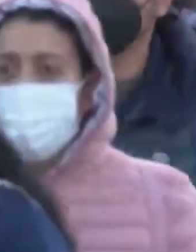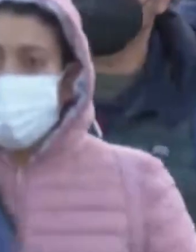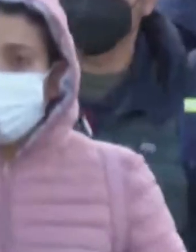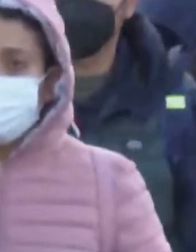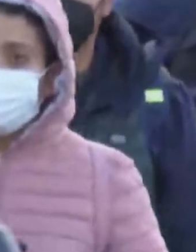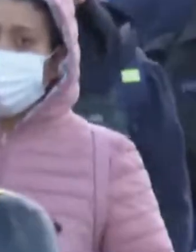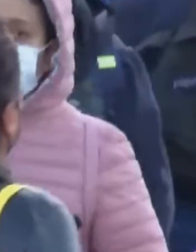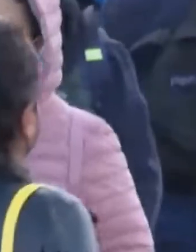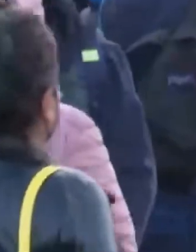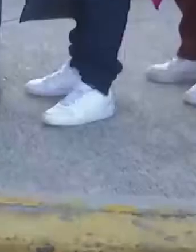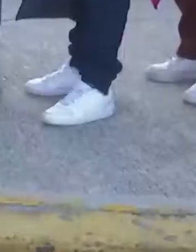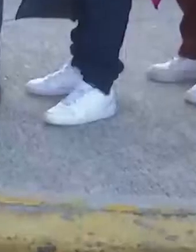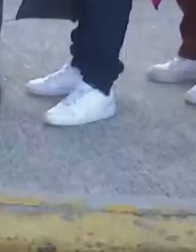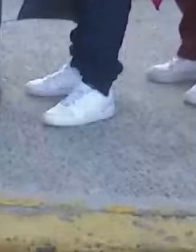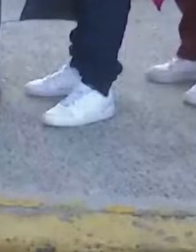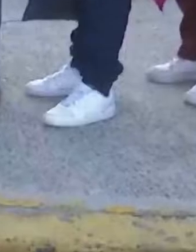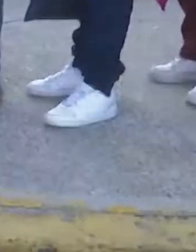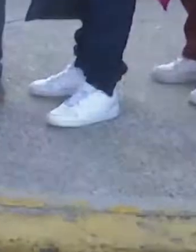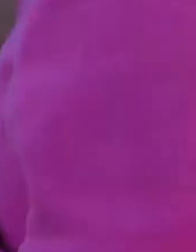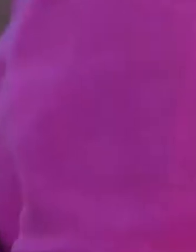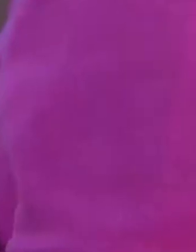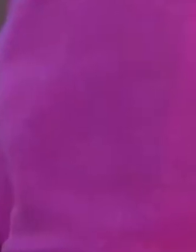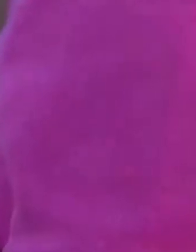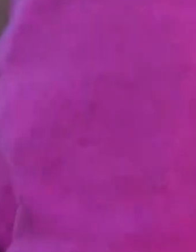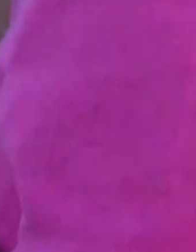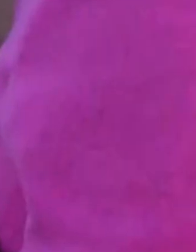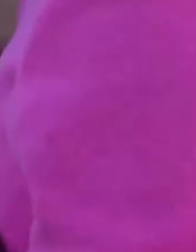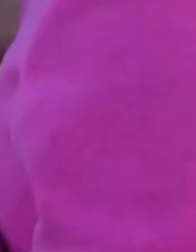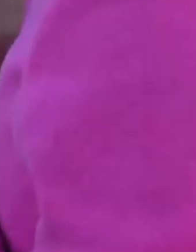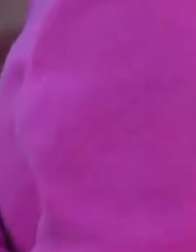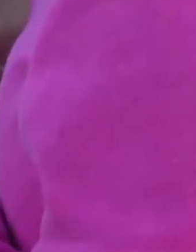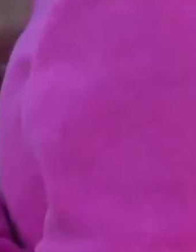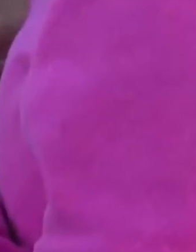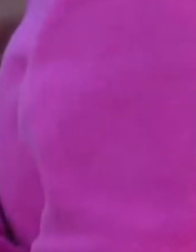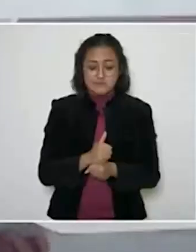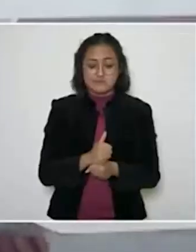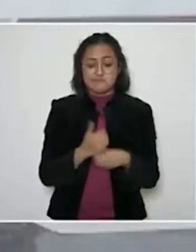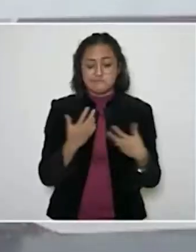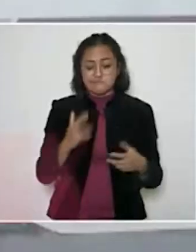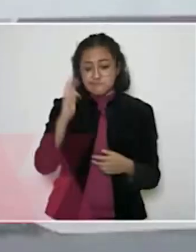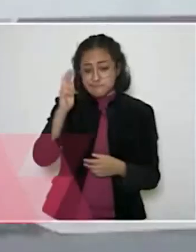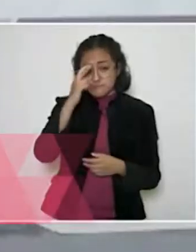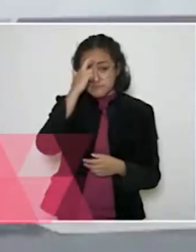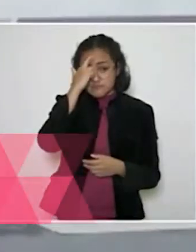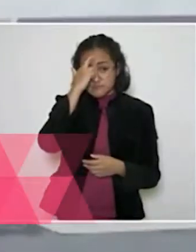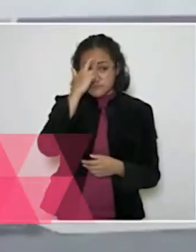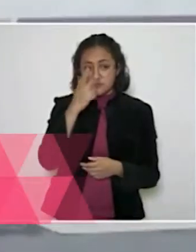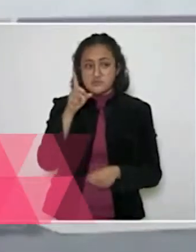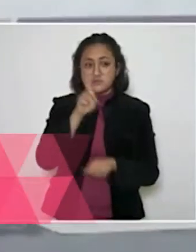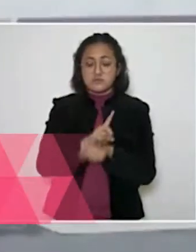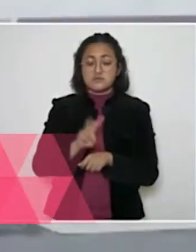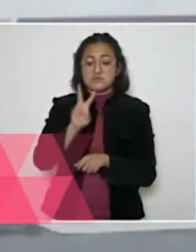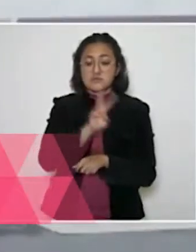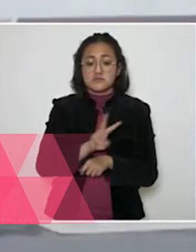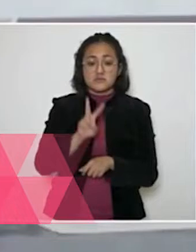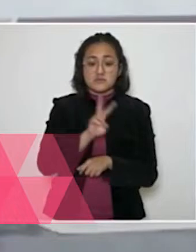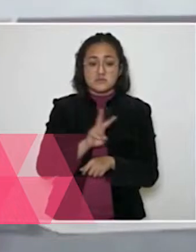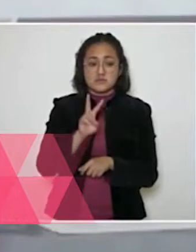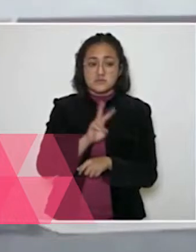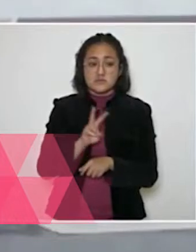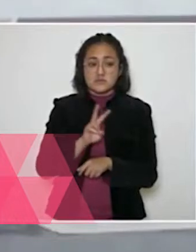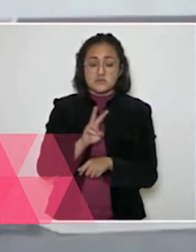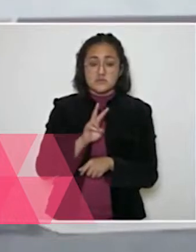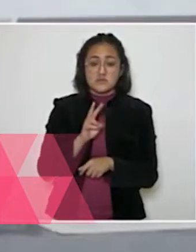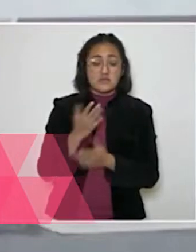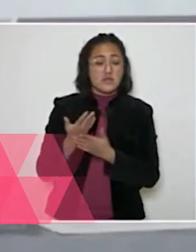mil dosis, por lo que la Secretaría de Salud de Puebla solicitó más vacunas a la federación. Recordar que el día viernes de la